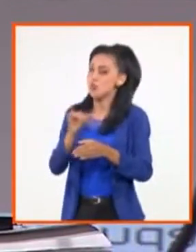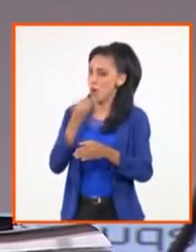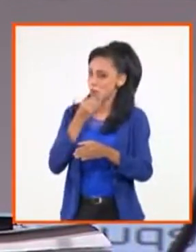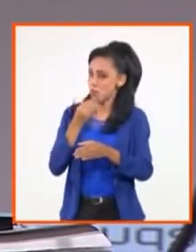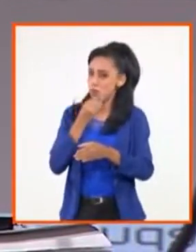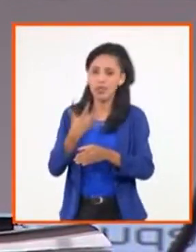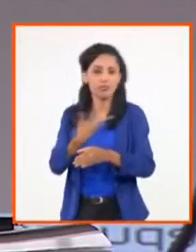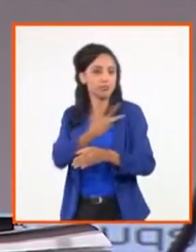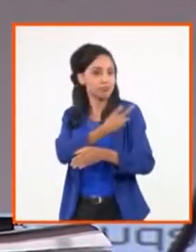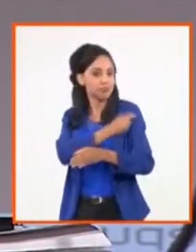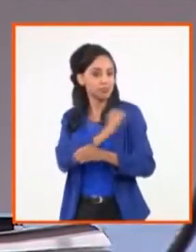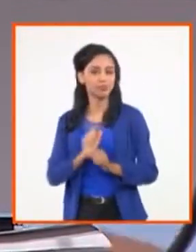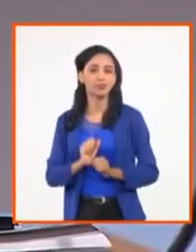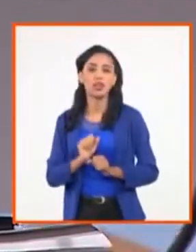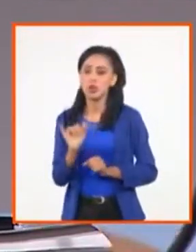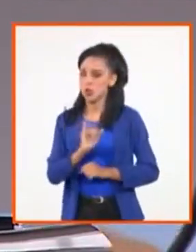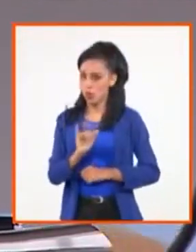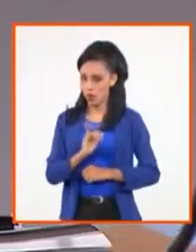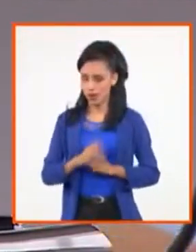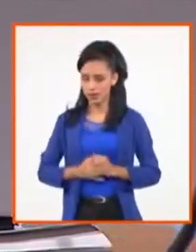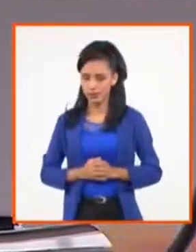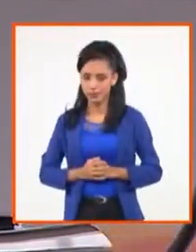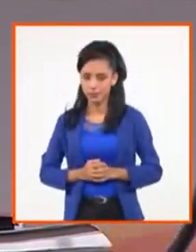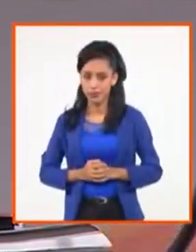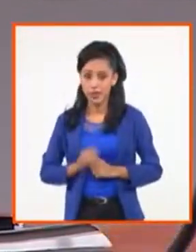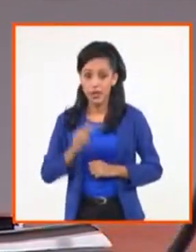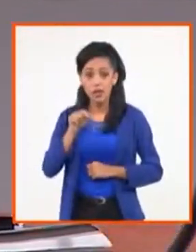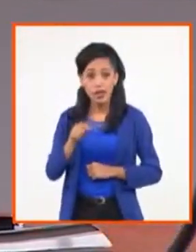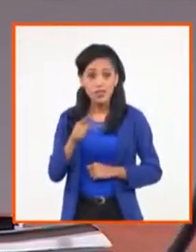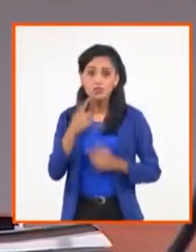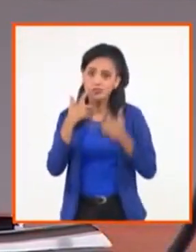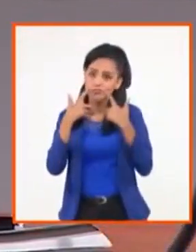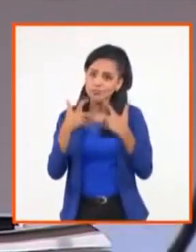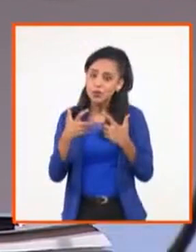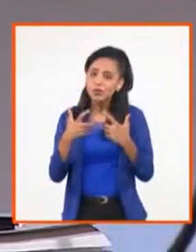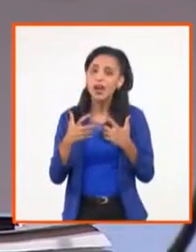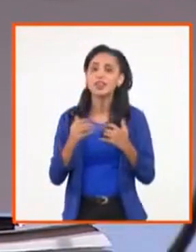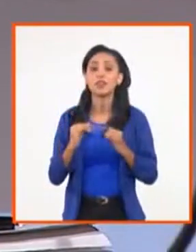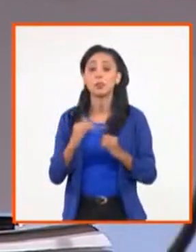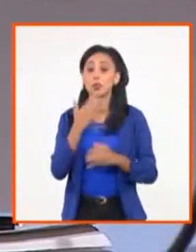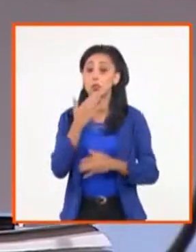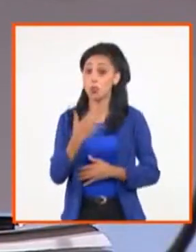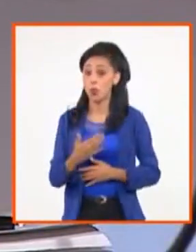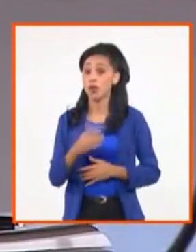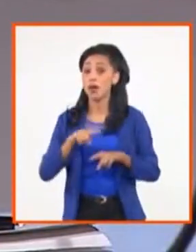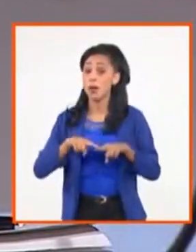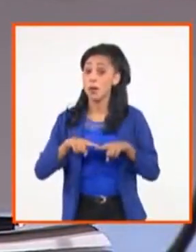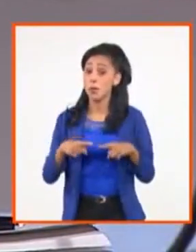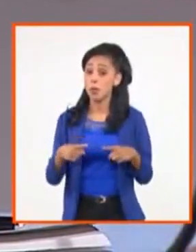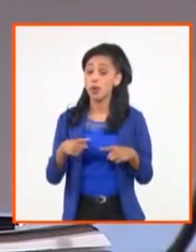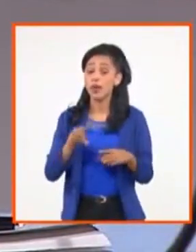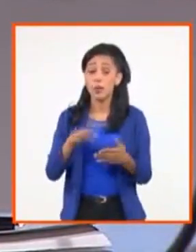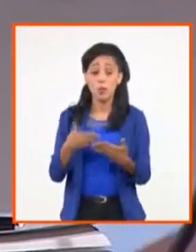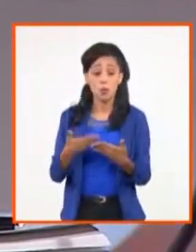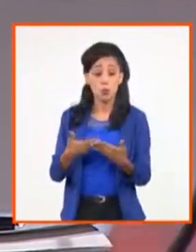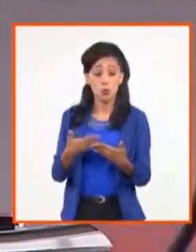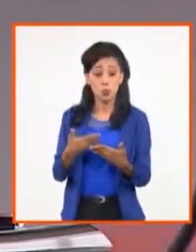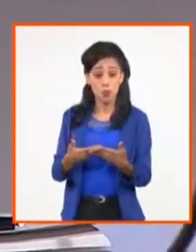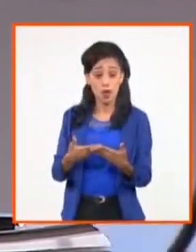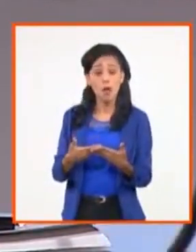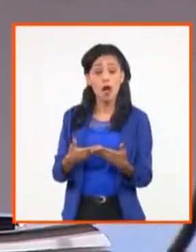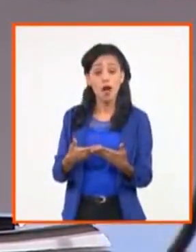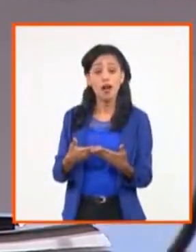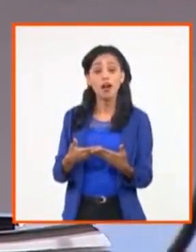dosis, su dosis de refuerzo. Y eso es una buena noticia que este ensayo clínico en los próximos días